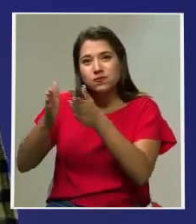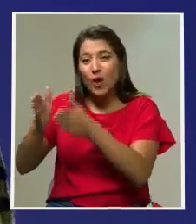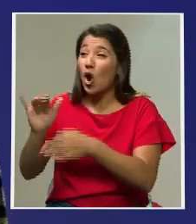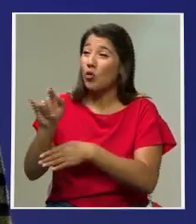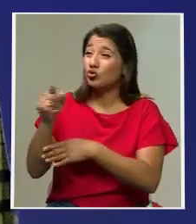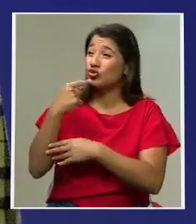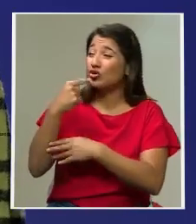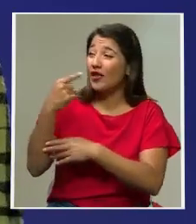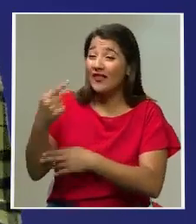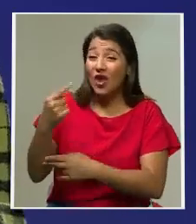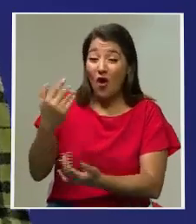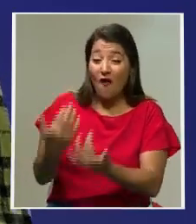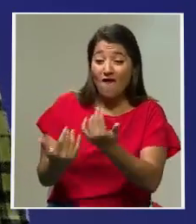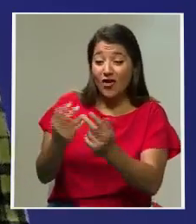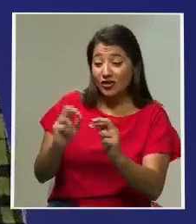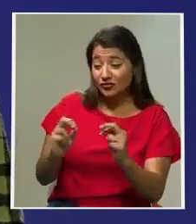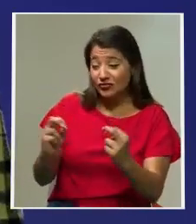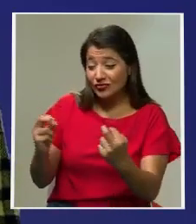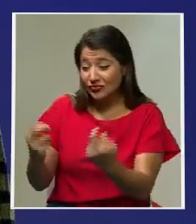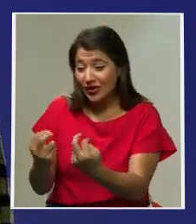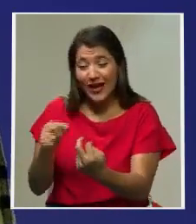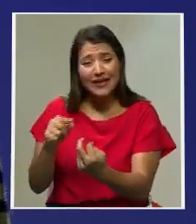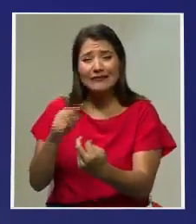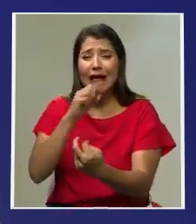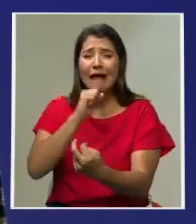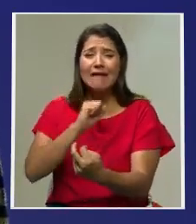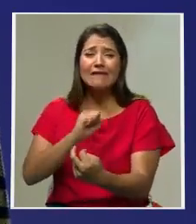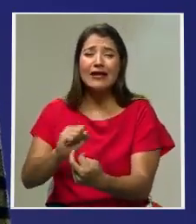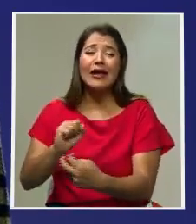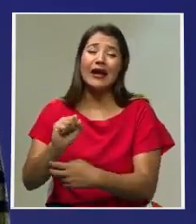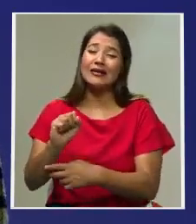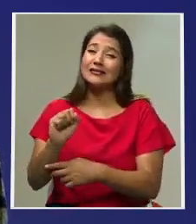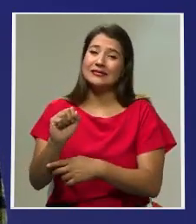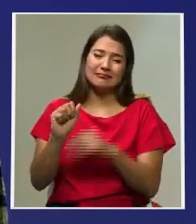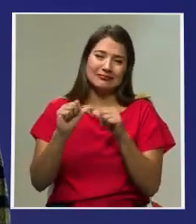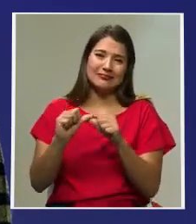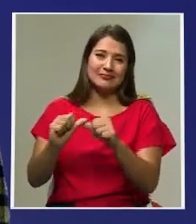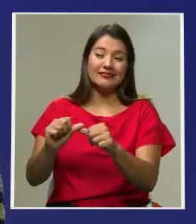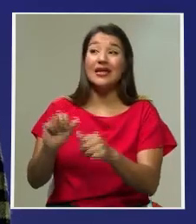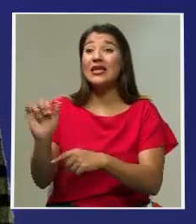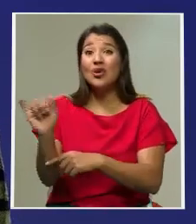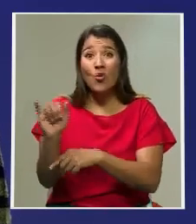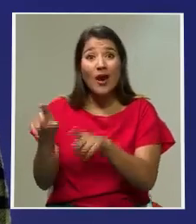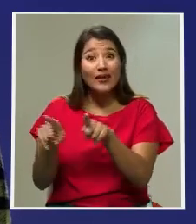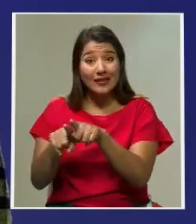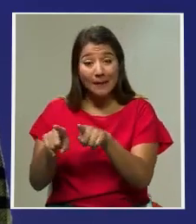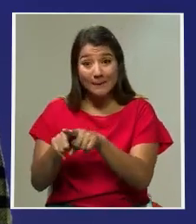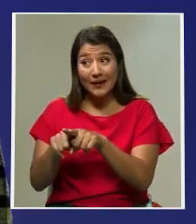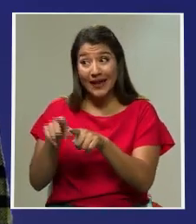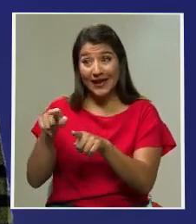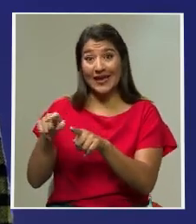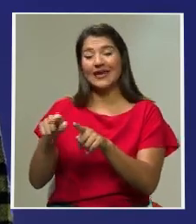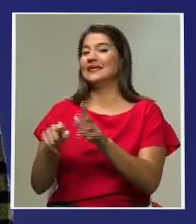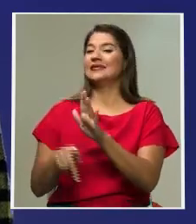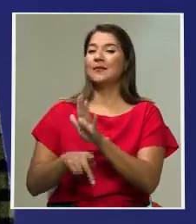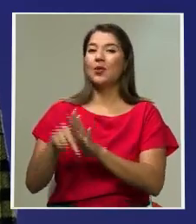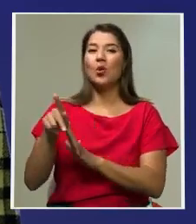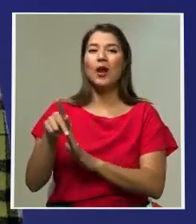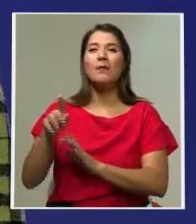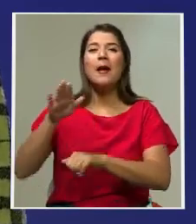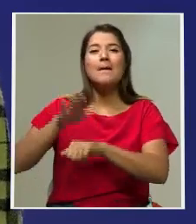tan viejas como los seres humanos, las interpretaciones de esas historias también lo son. Claro. Y el streaming lo que permite es un tipo de